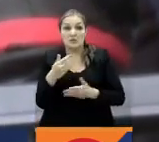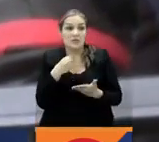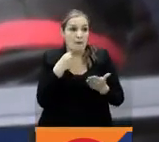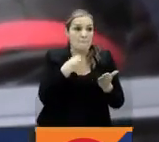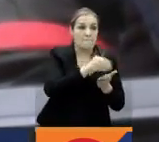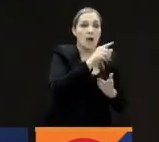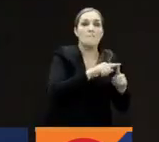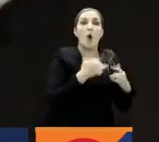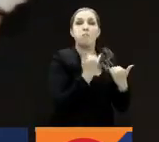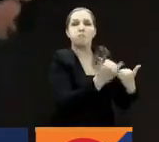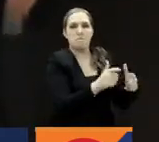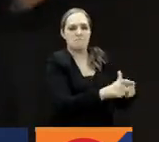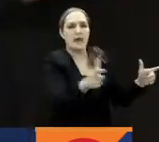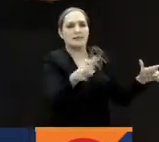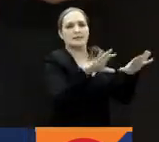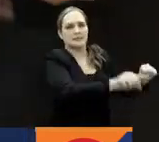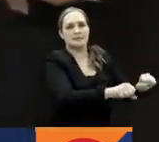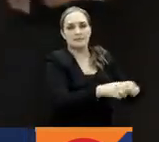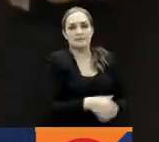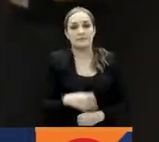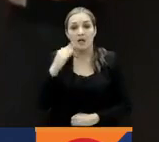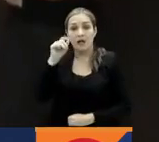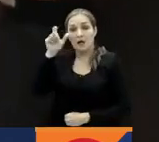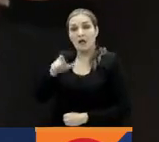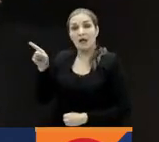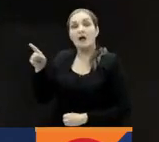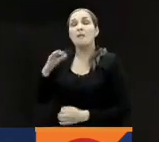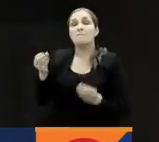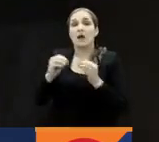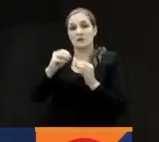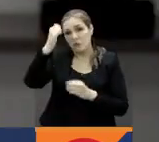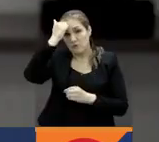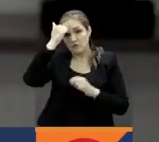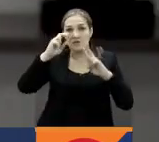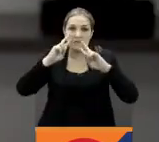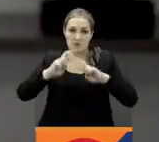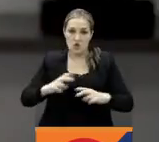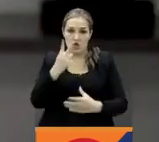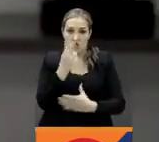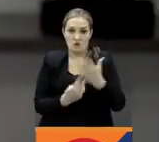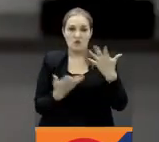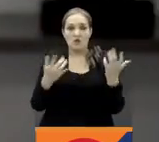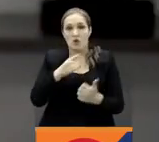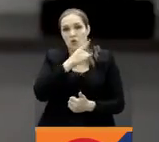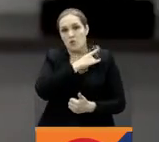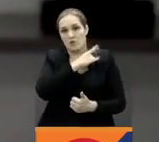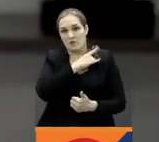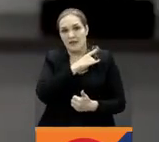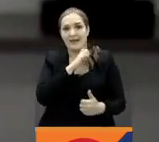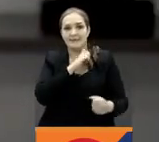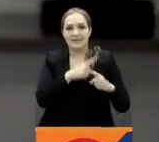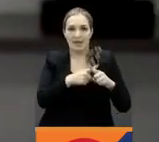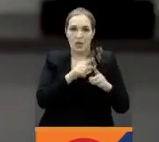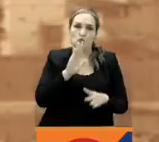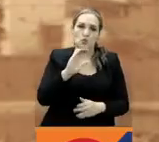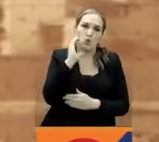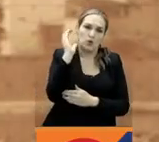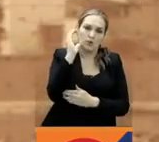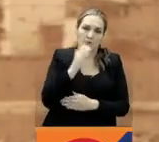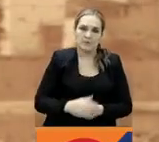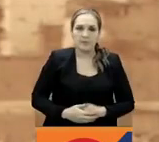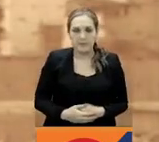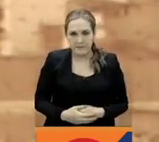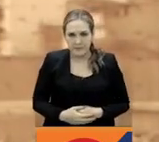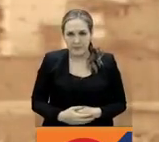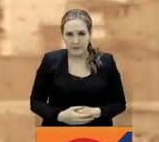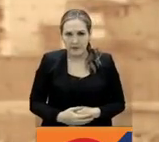puedan monetizarse. Carmen Ligia, además, es docente e investigadora de la Universidad Externado de Colombia.